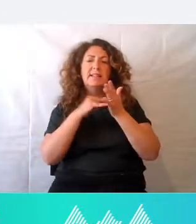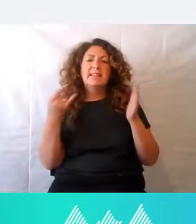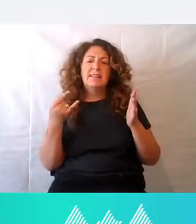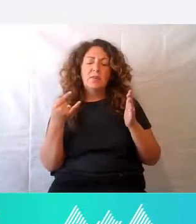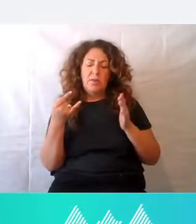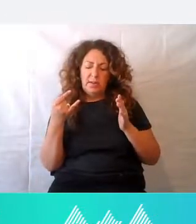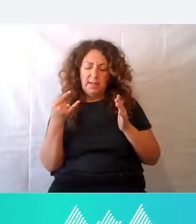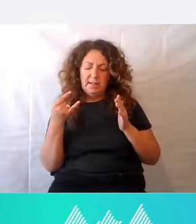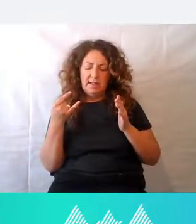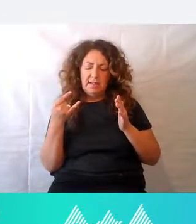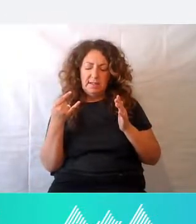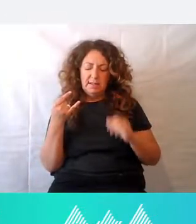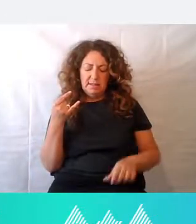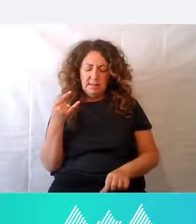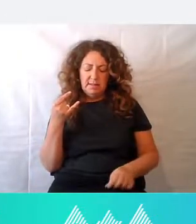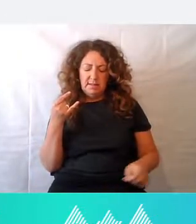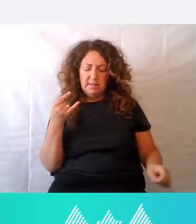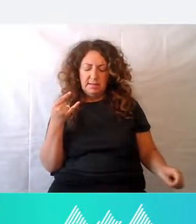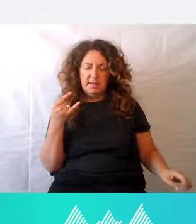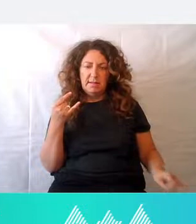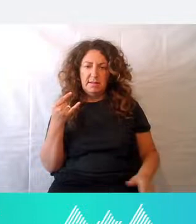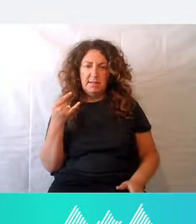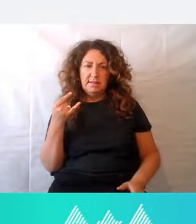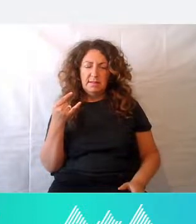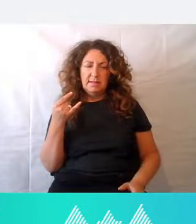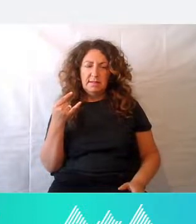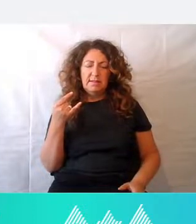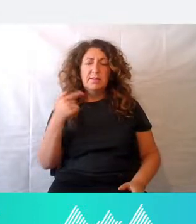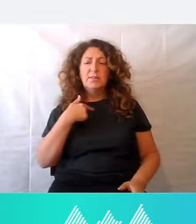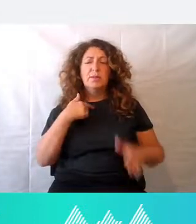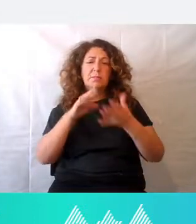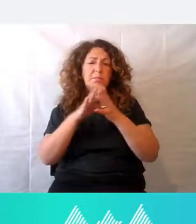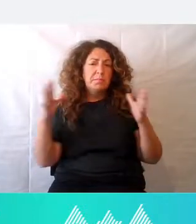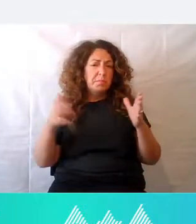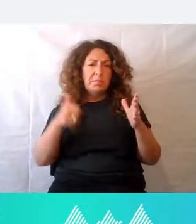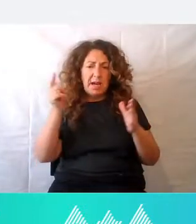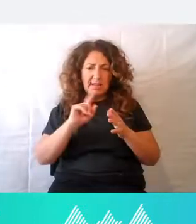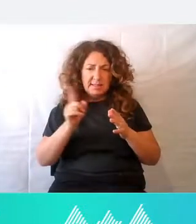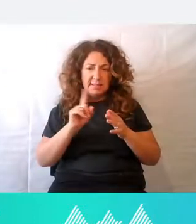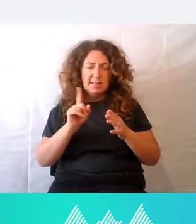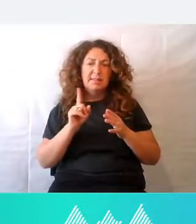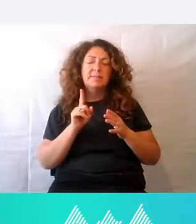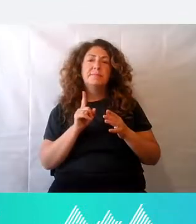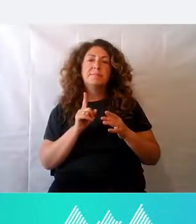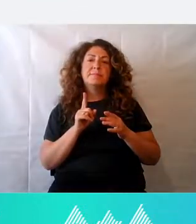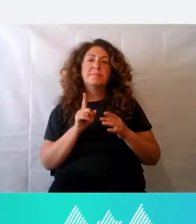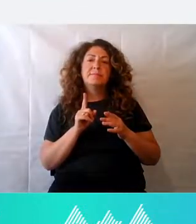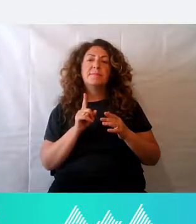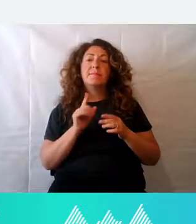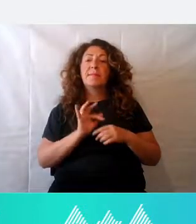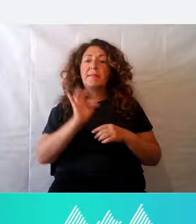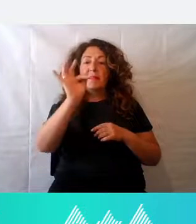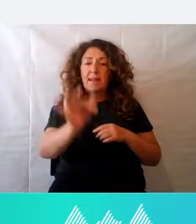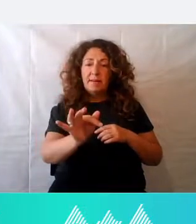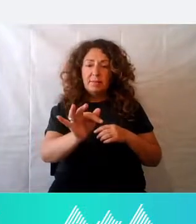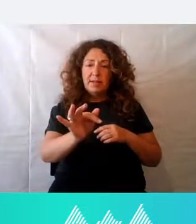que como comentaba lo tenemos más difícil yo no voy a extender más en las presentaciones y me gustaría daros pasos y números aparece